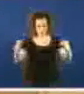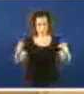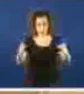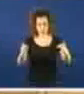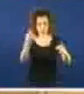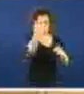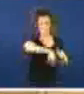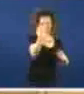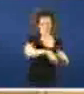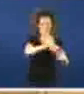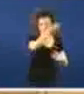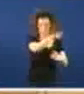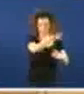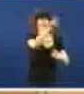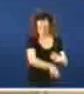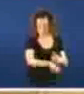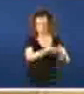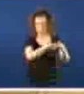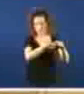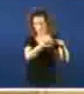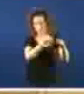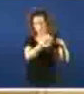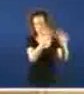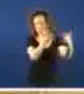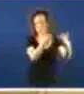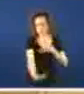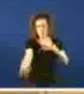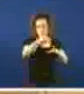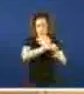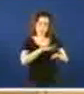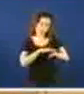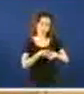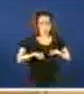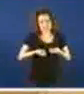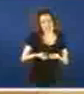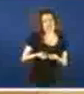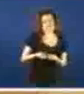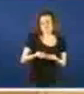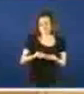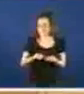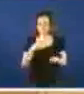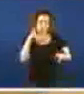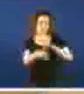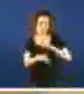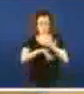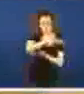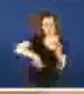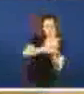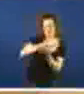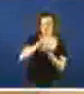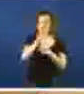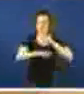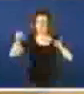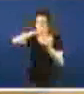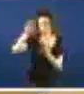a presidencia do Parlamento para que contribuamos a que non haxa alteracións de orde provocadas por cidadáns que